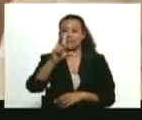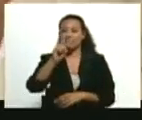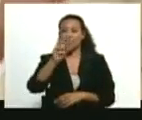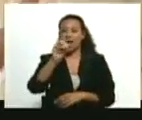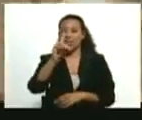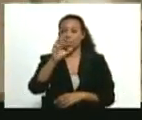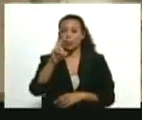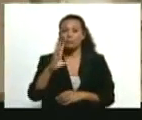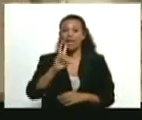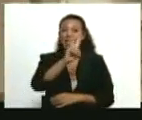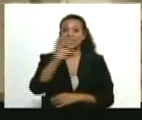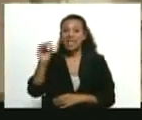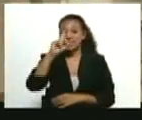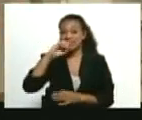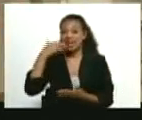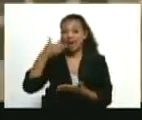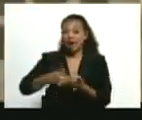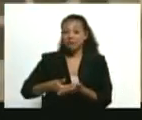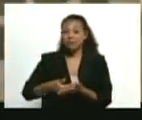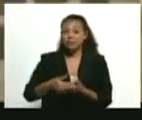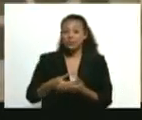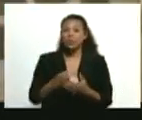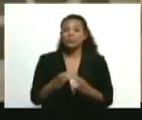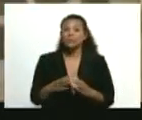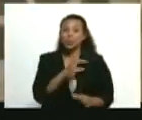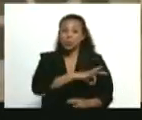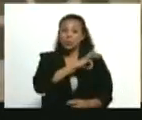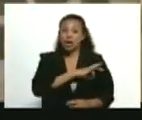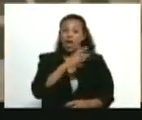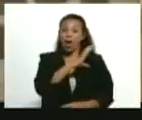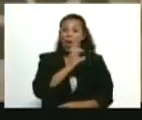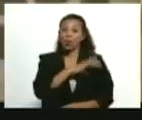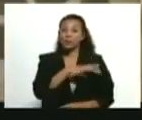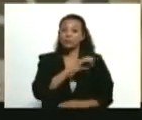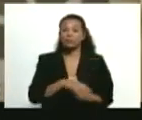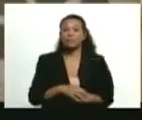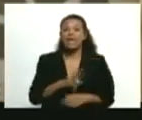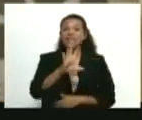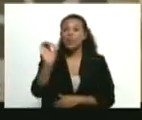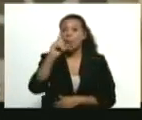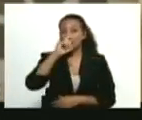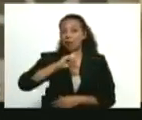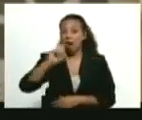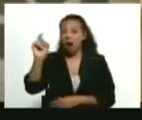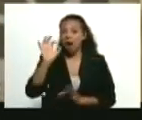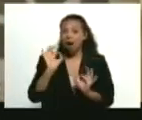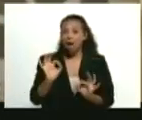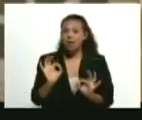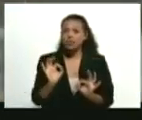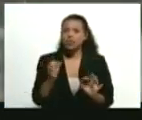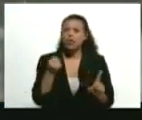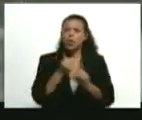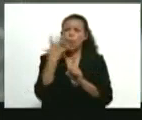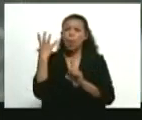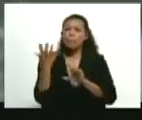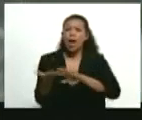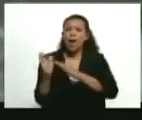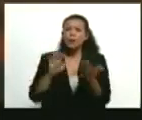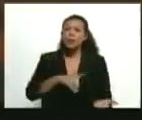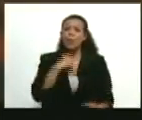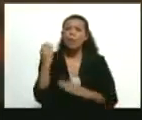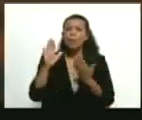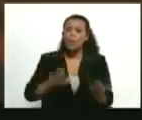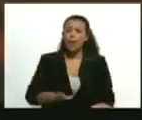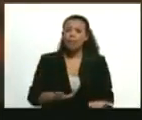años en el Partido Comunista Chileno. No solo estamos conmemorando 50 años del golpe en Chile, del derrocamiento y el